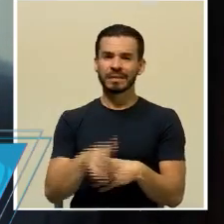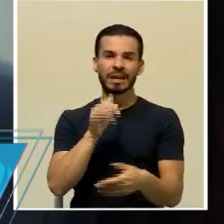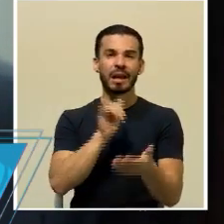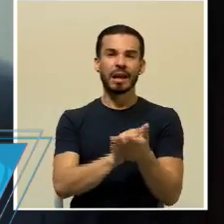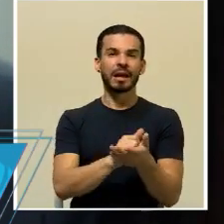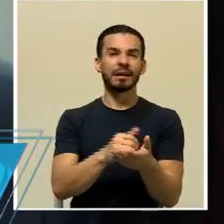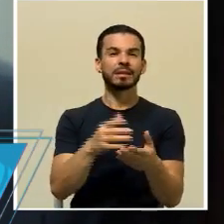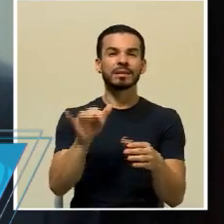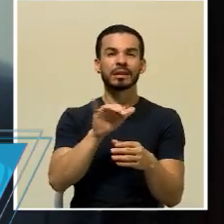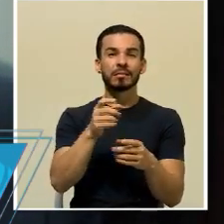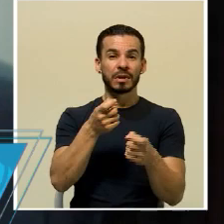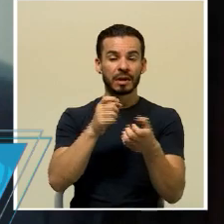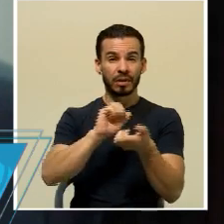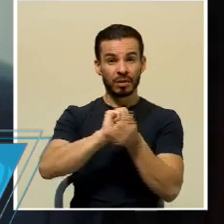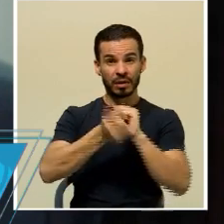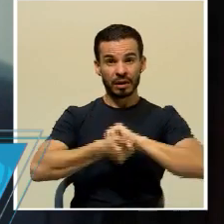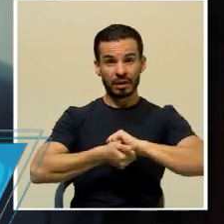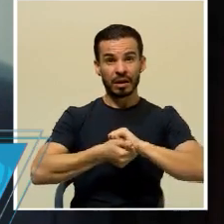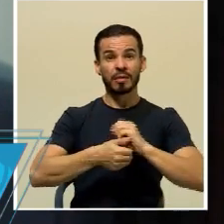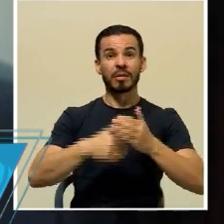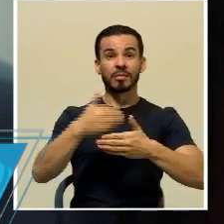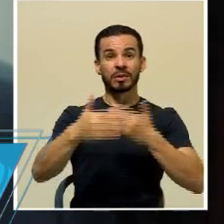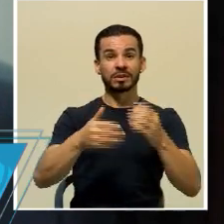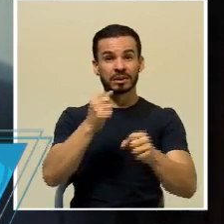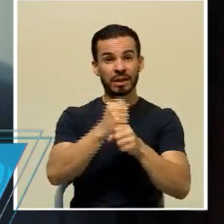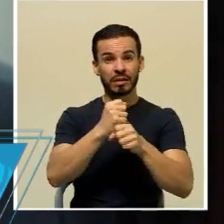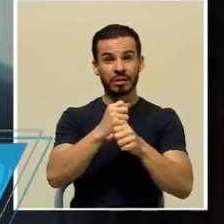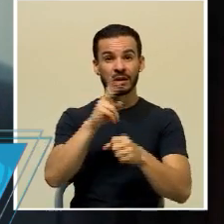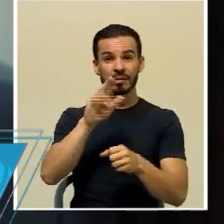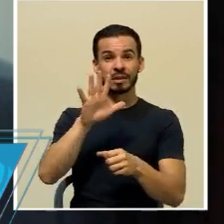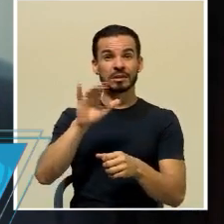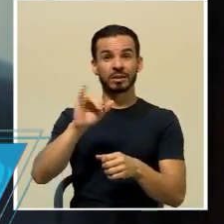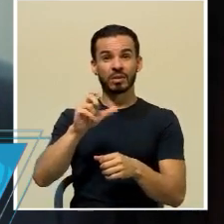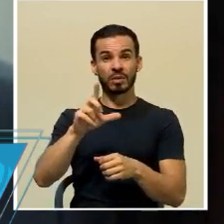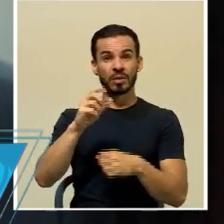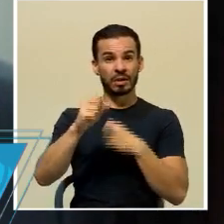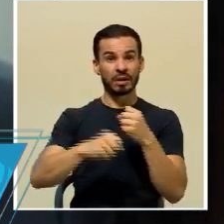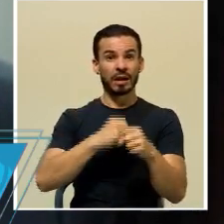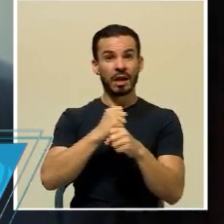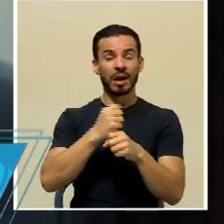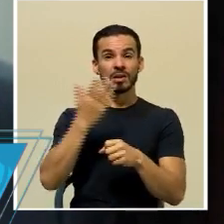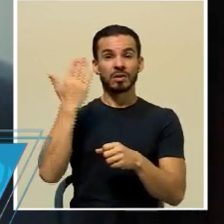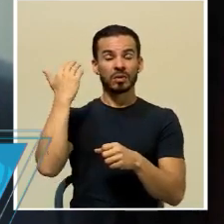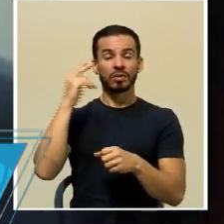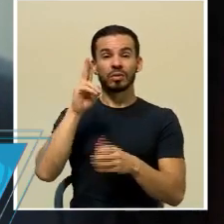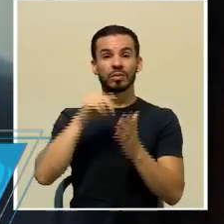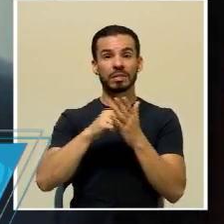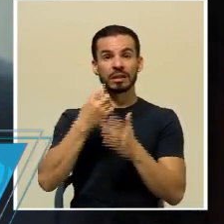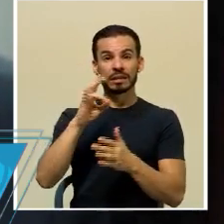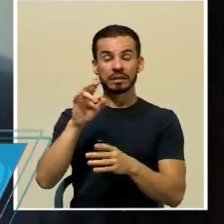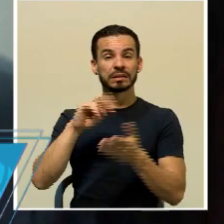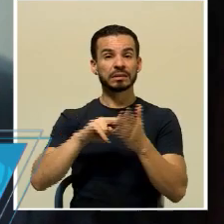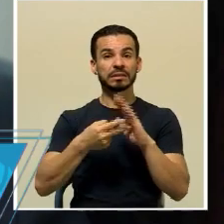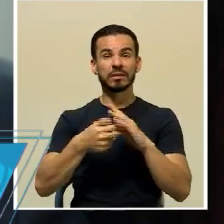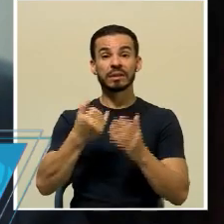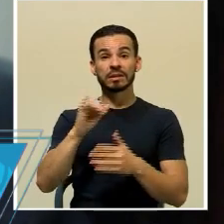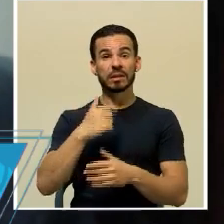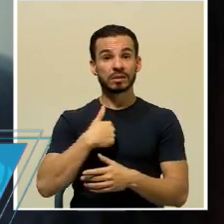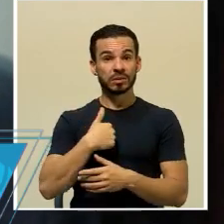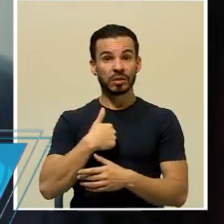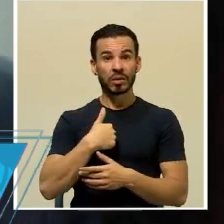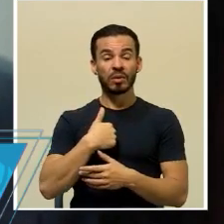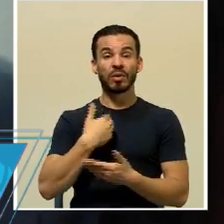Esto incluso con la reforma procesal laboral del 25 de julio del año 2017, significa que si